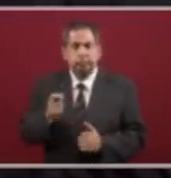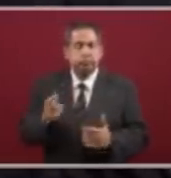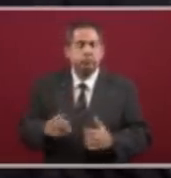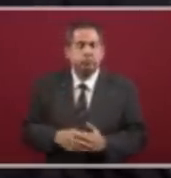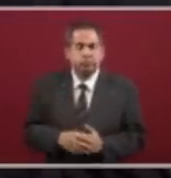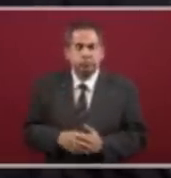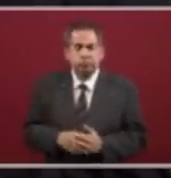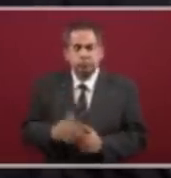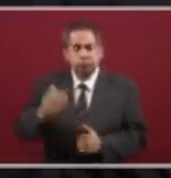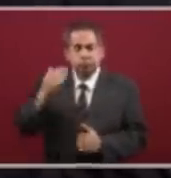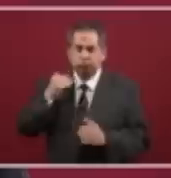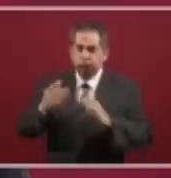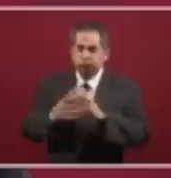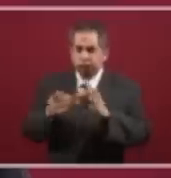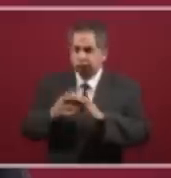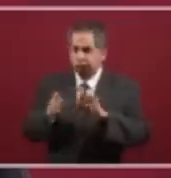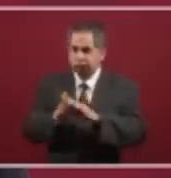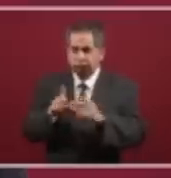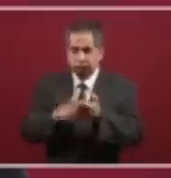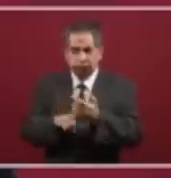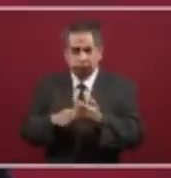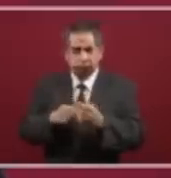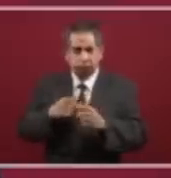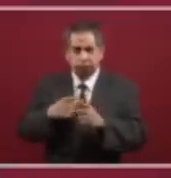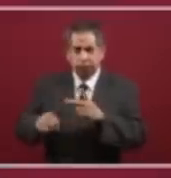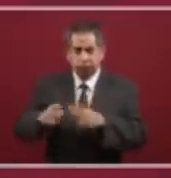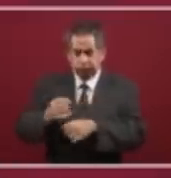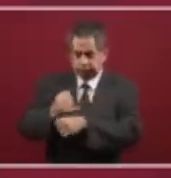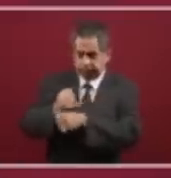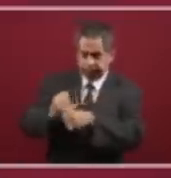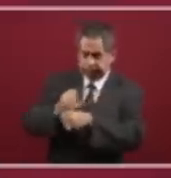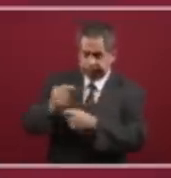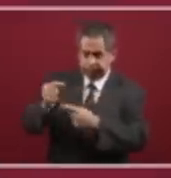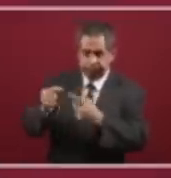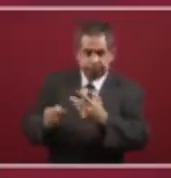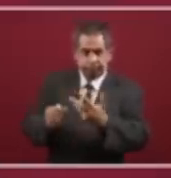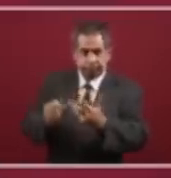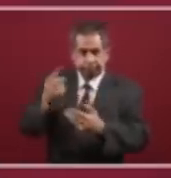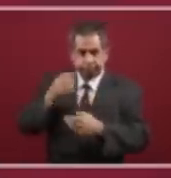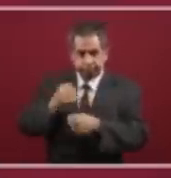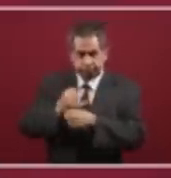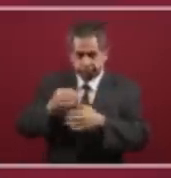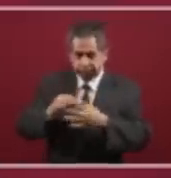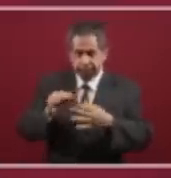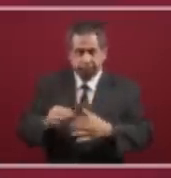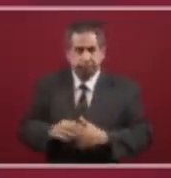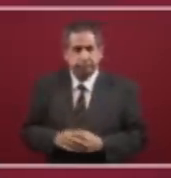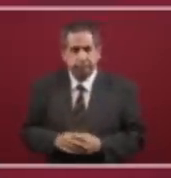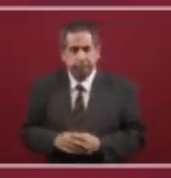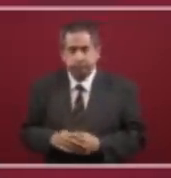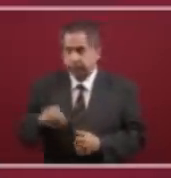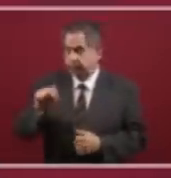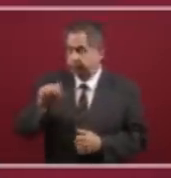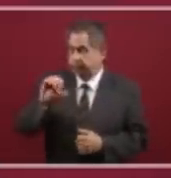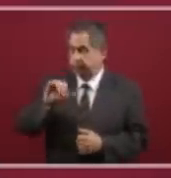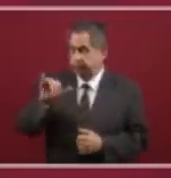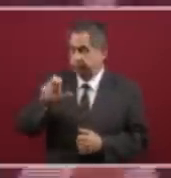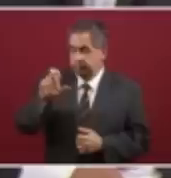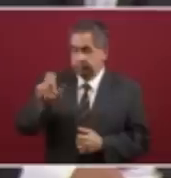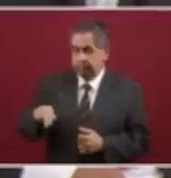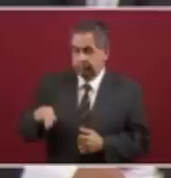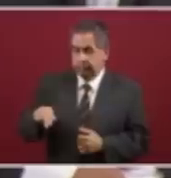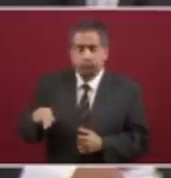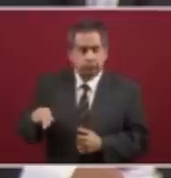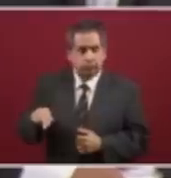llevo a cabo a partir de una investigación de la suprema corte justicia